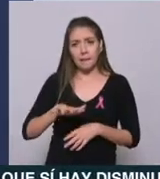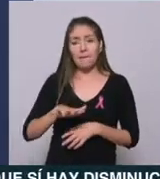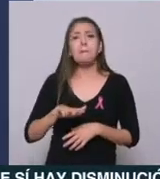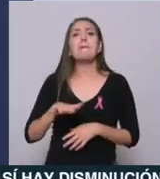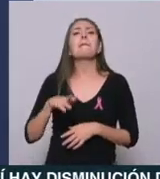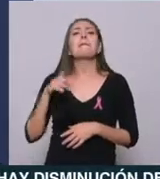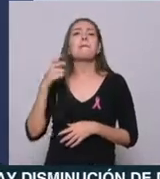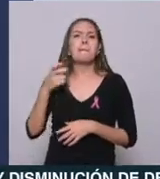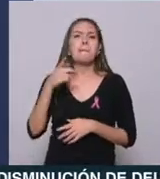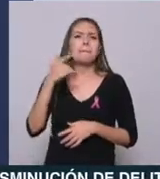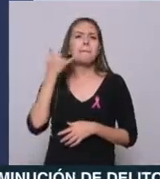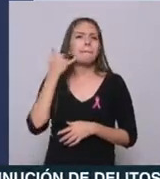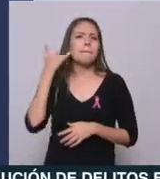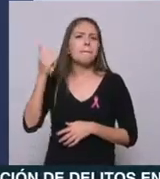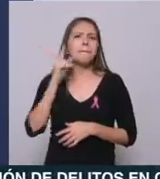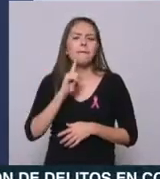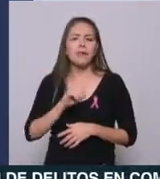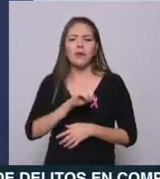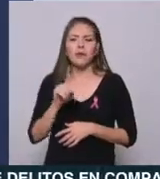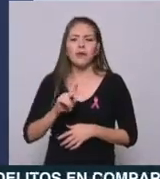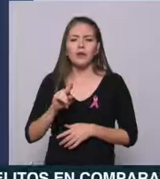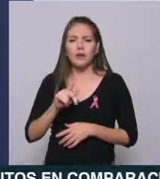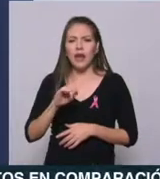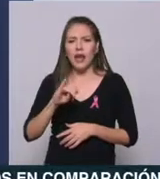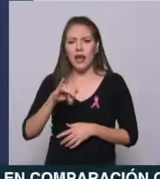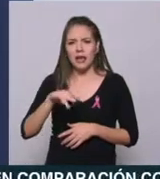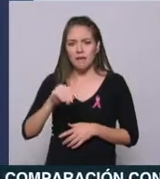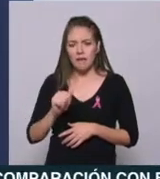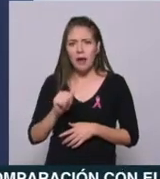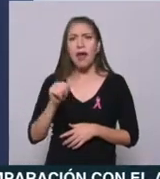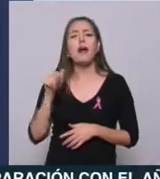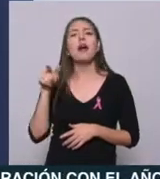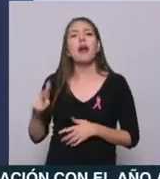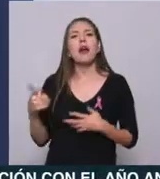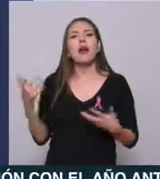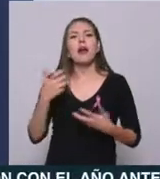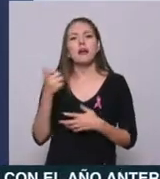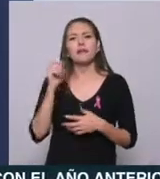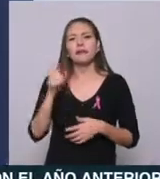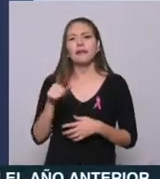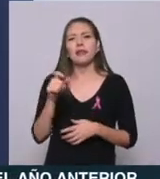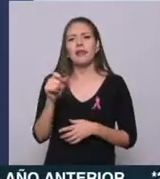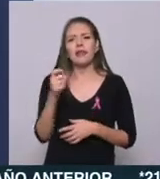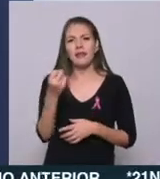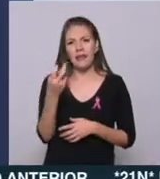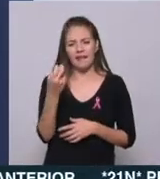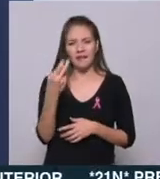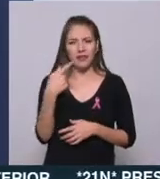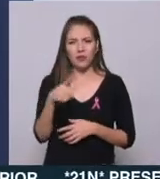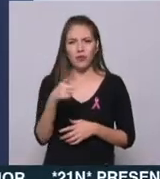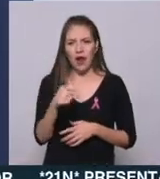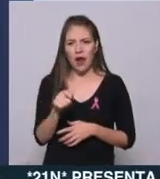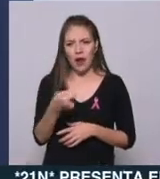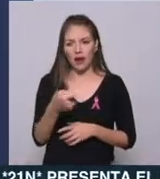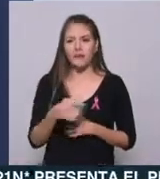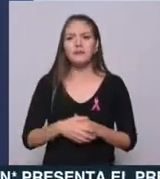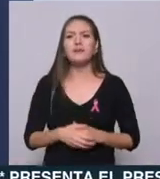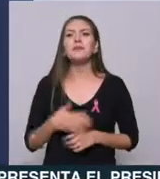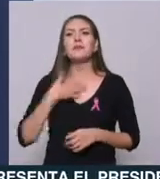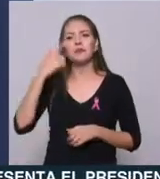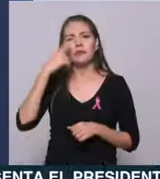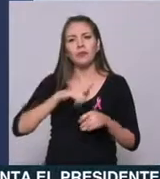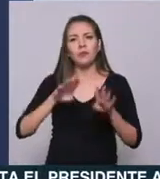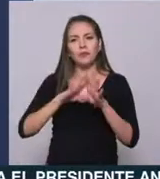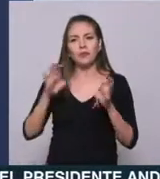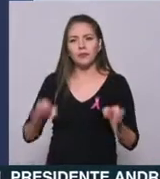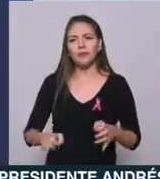la línea telefónica a Zuleima García del canal Mexiquense TV. Zuleima, muy buenas noches, ¿cómo estás? ¿Qué tal? Buenas